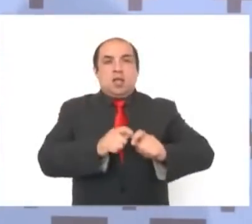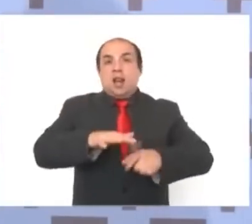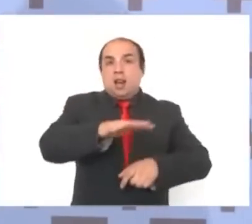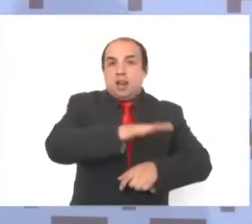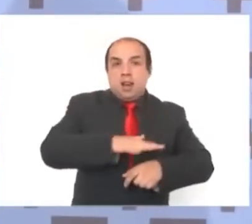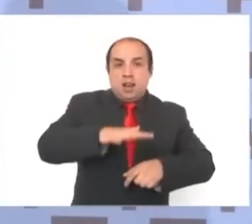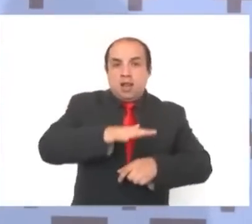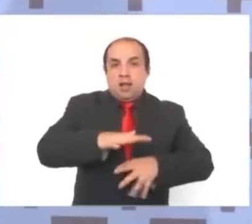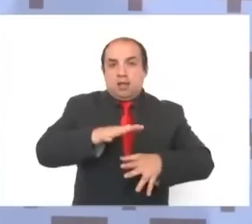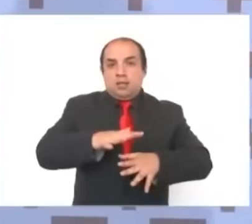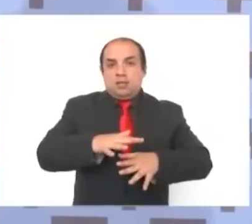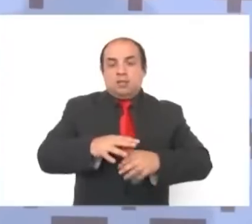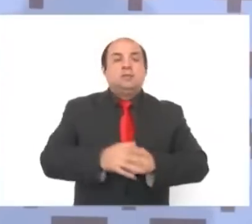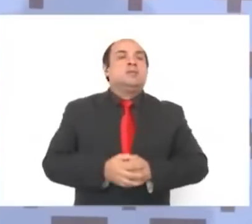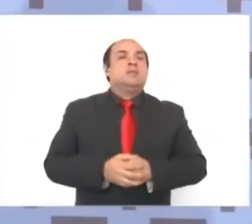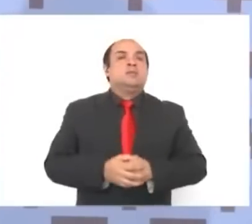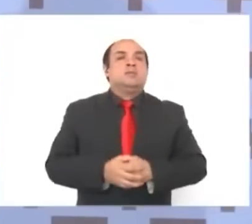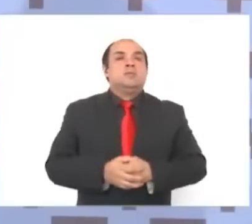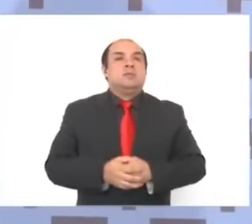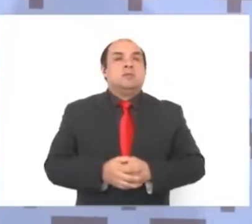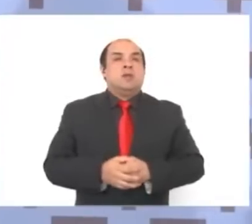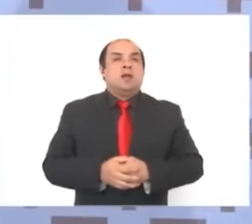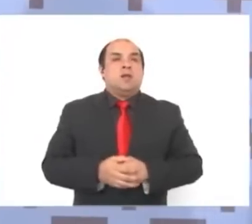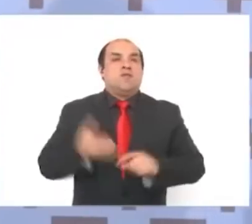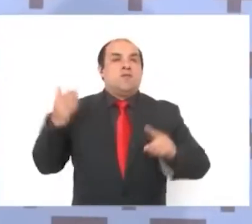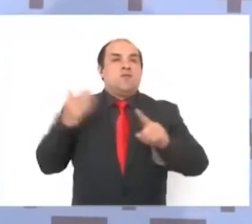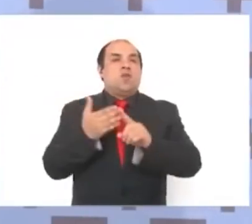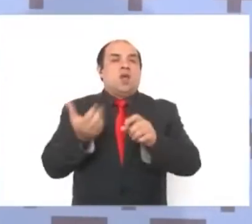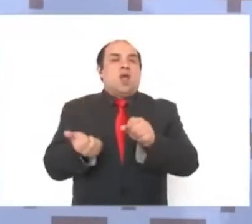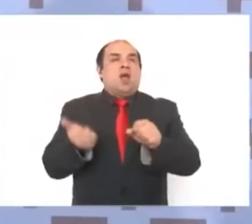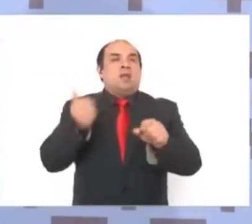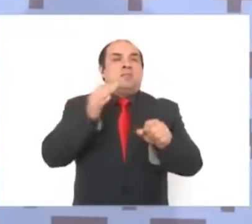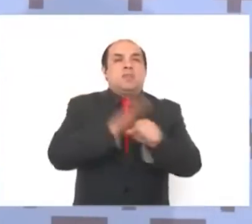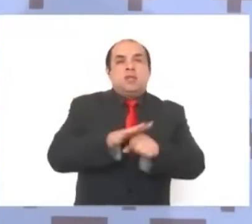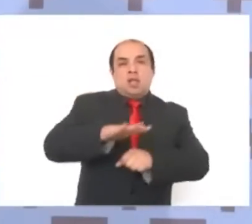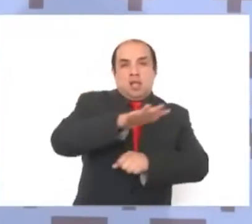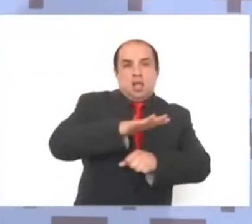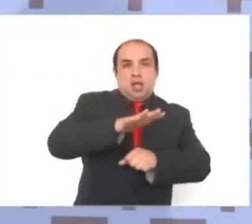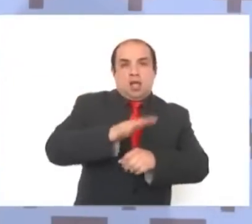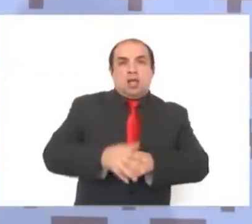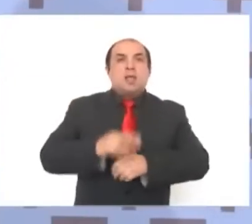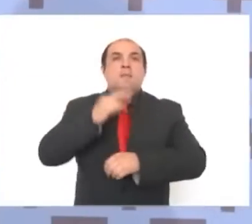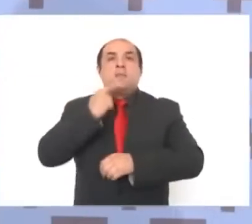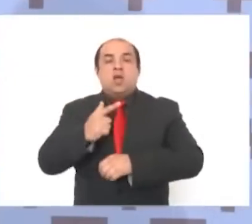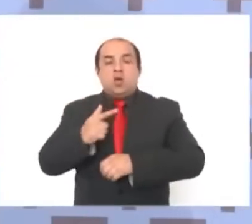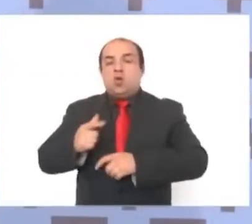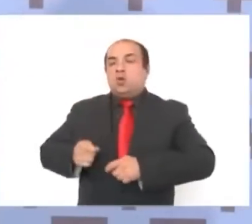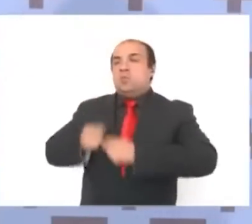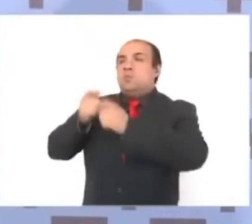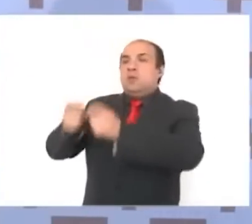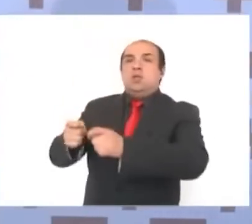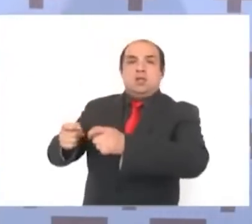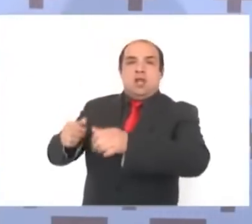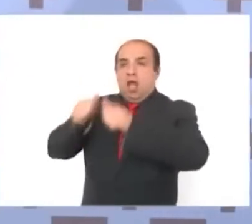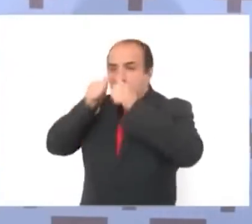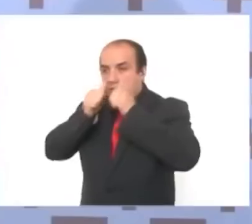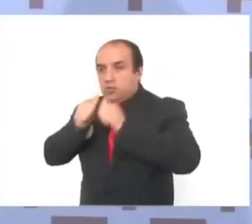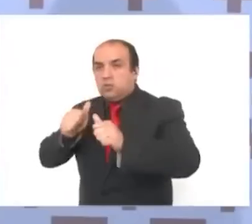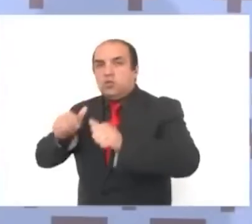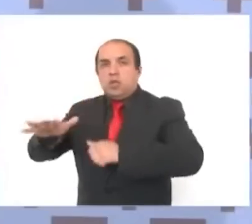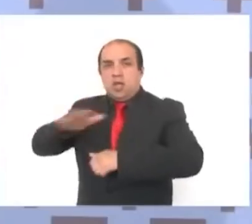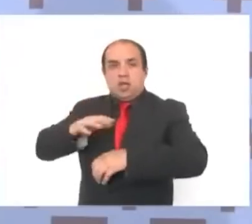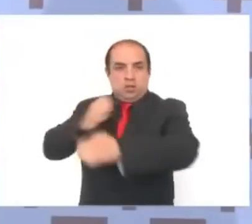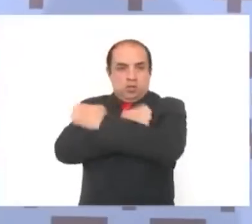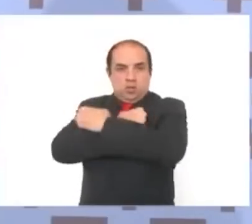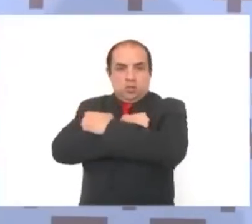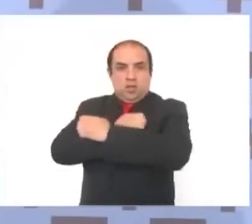necesario para las áreas administrativas y le dan prioridad a las áreas educativas. Esto que parece tan simple en